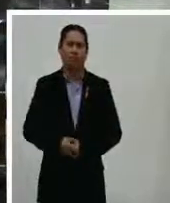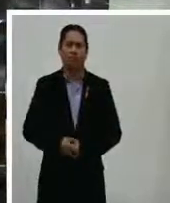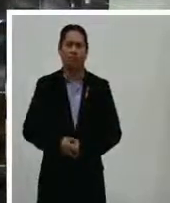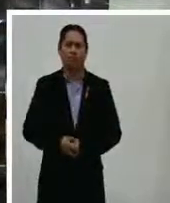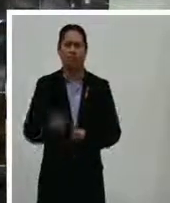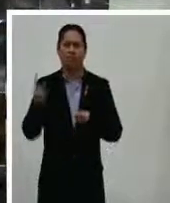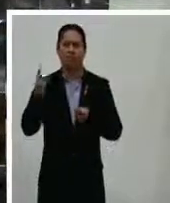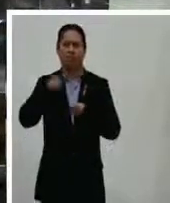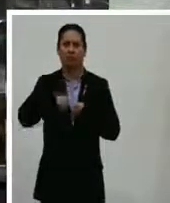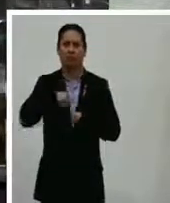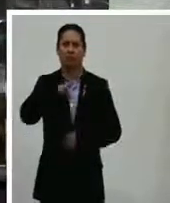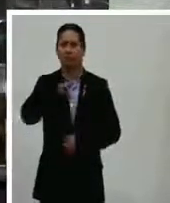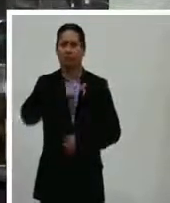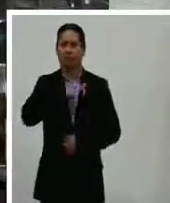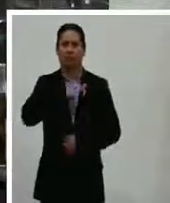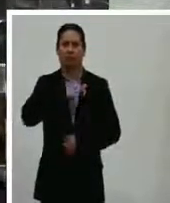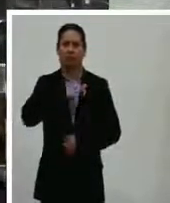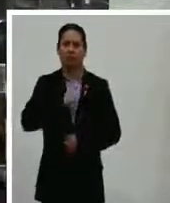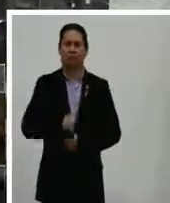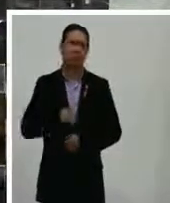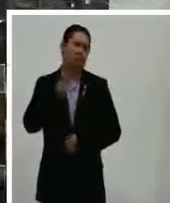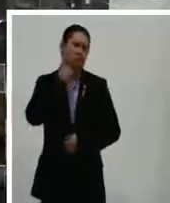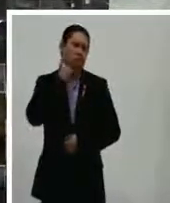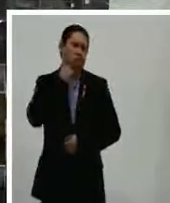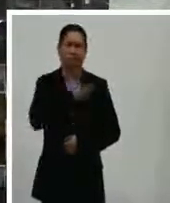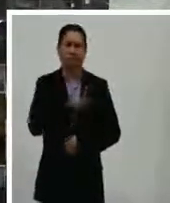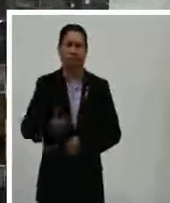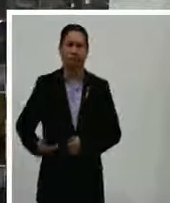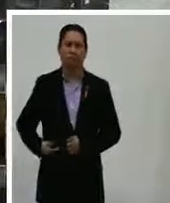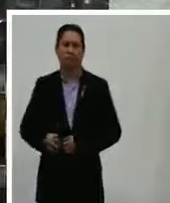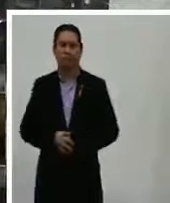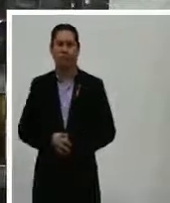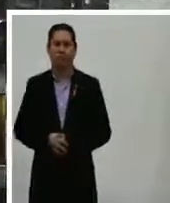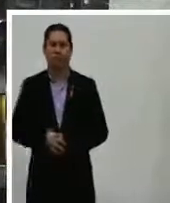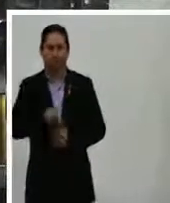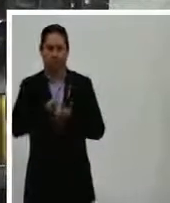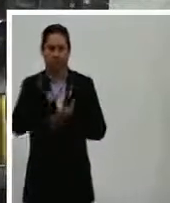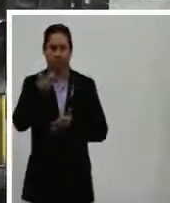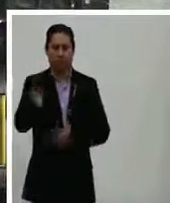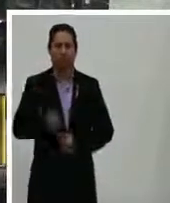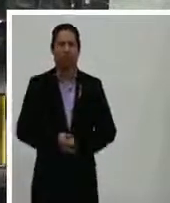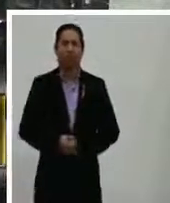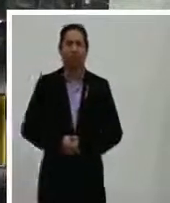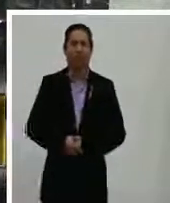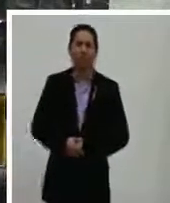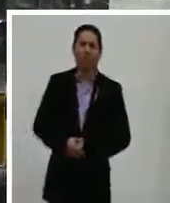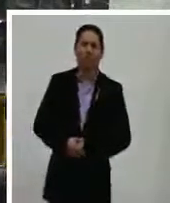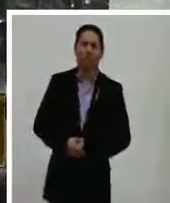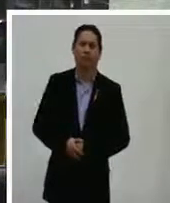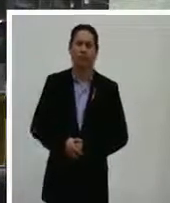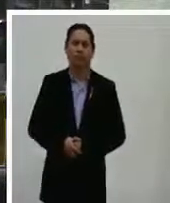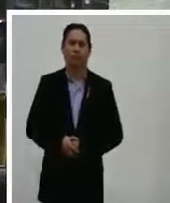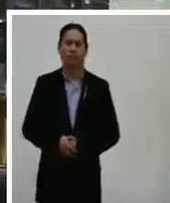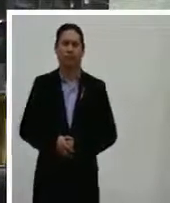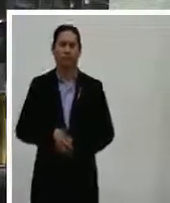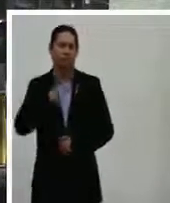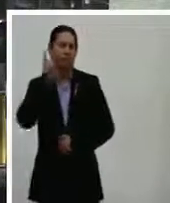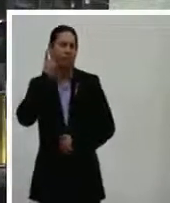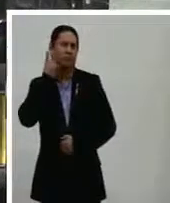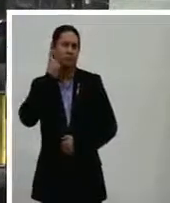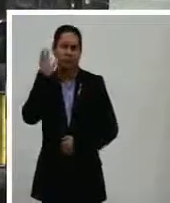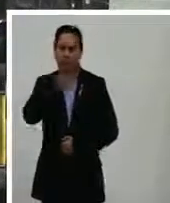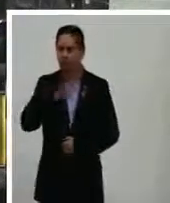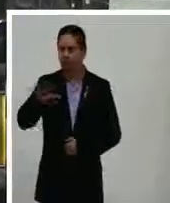vivió ningún legislador diputado presidente muchas gracias diputada secretaria señoras y señores